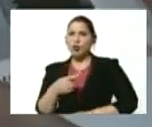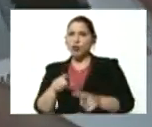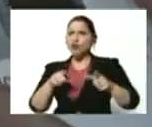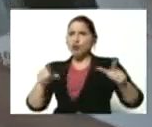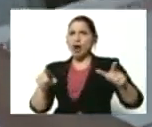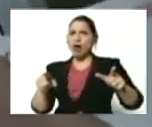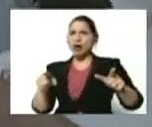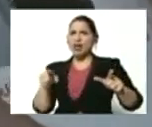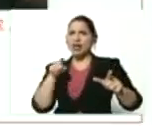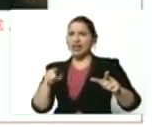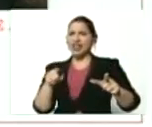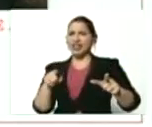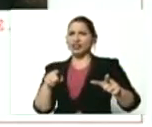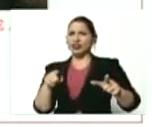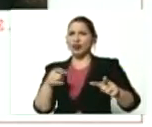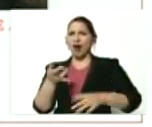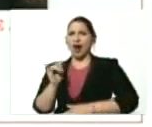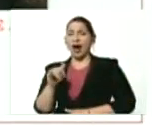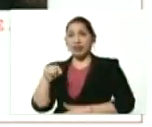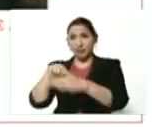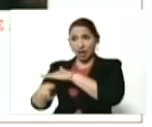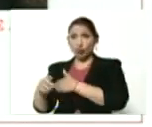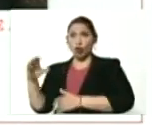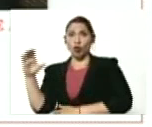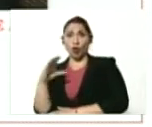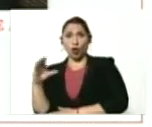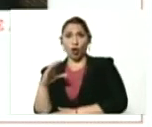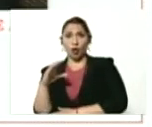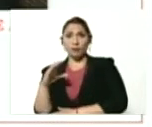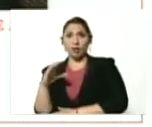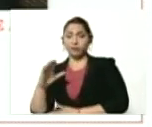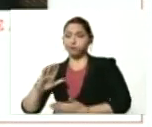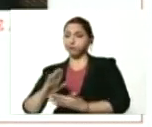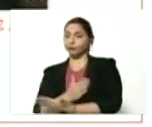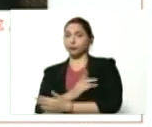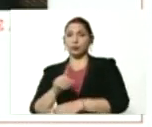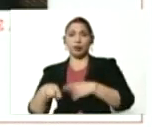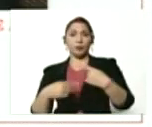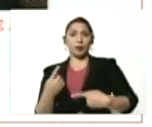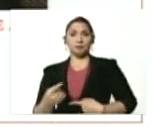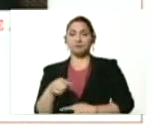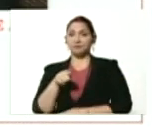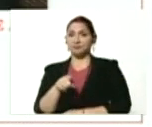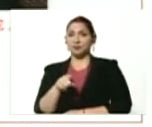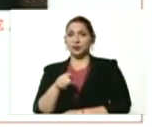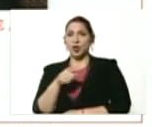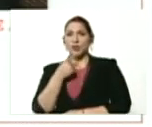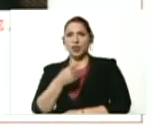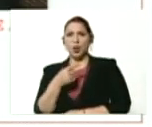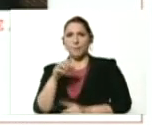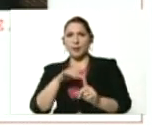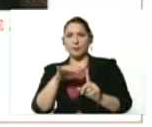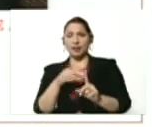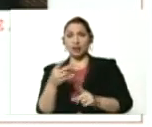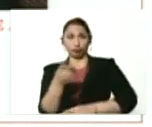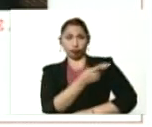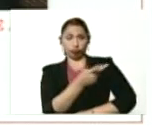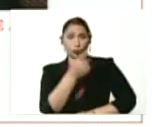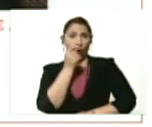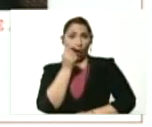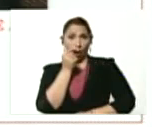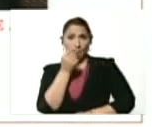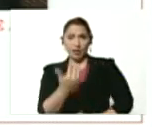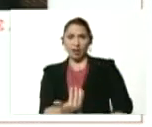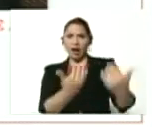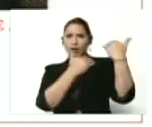se encontraba en la República de Colombia. Fue destituido en el acto después de eso. Pero estos dos, estos pájaros estaban a